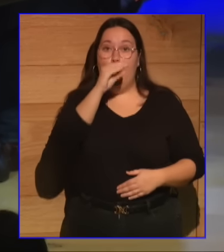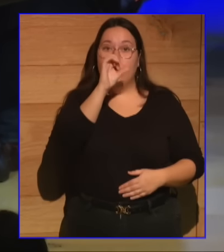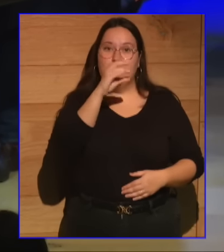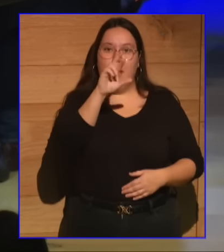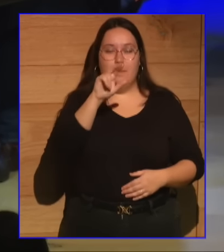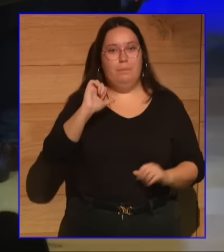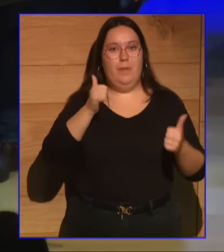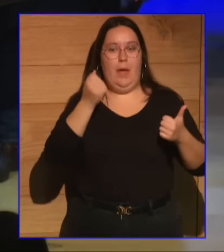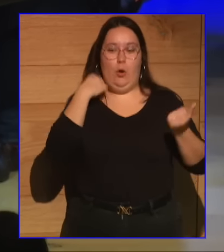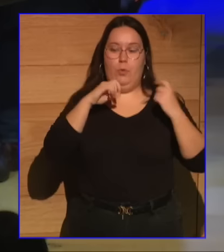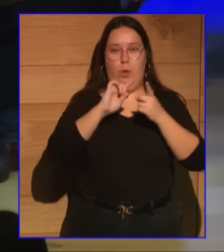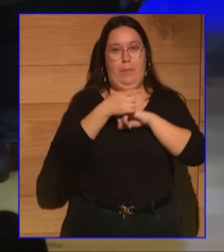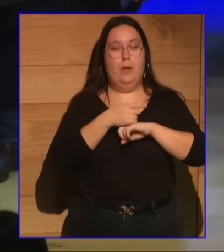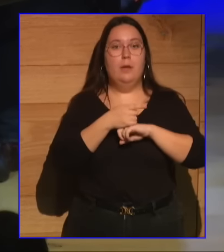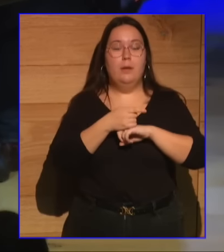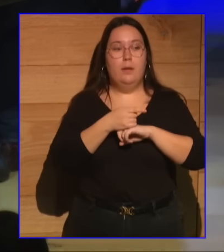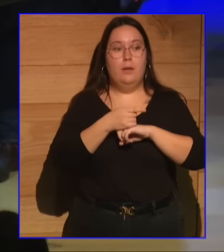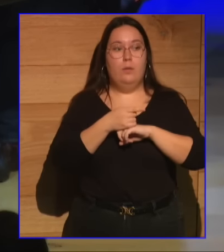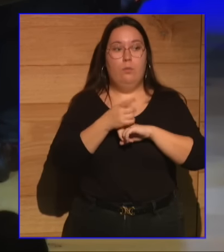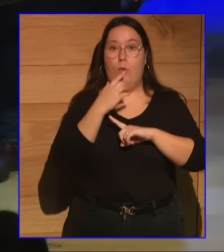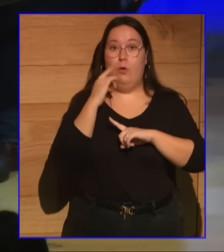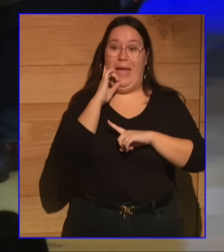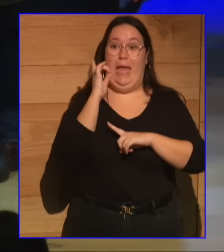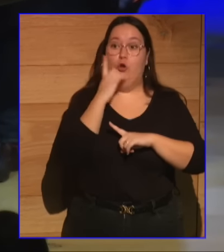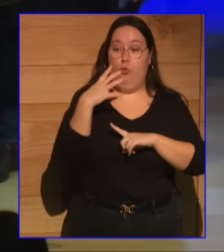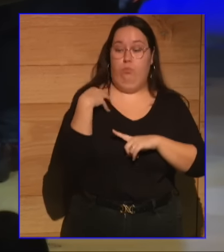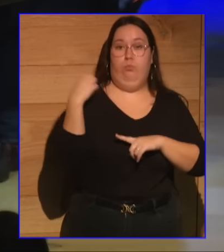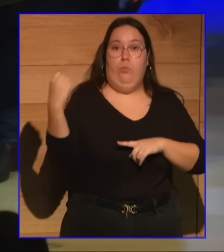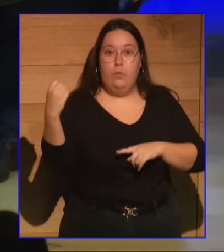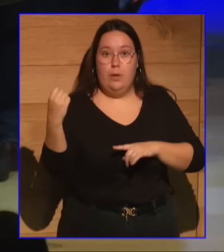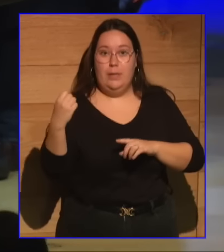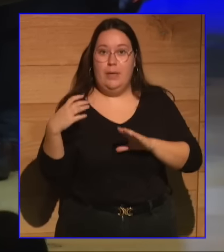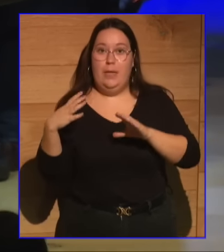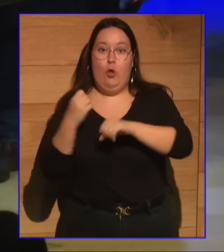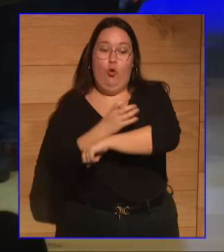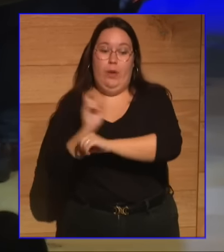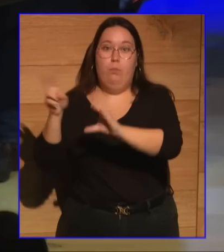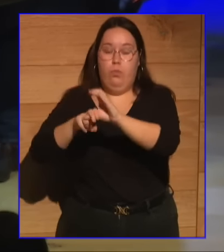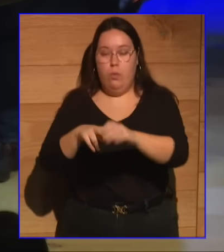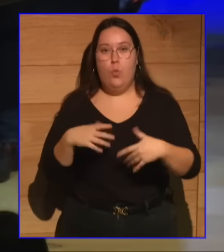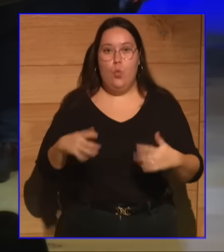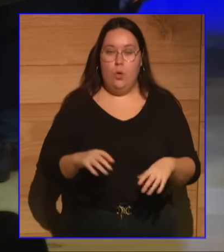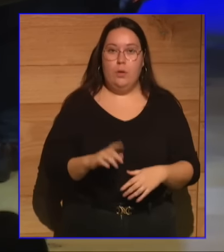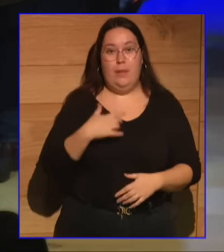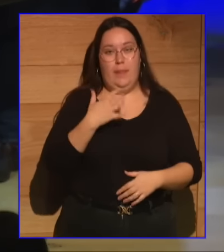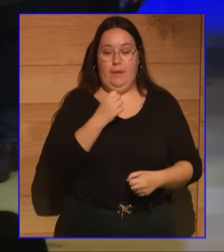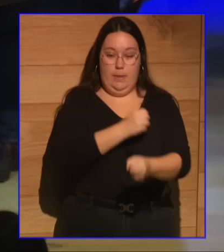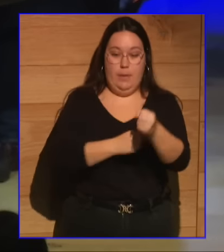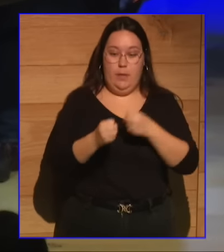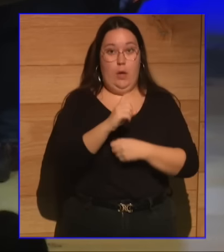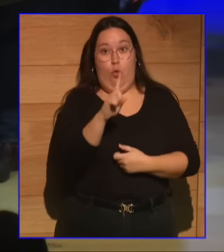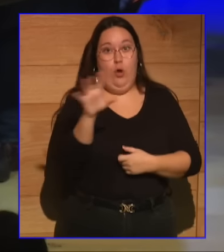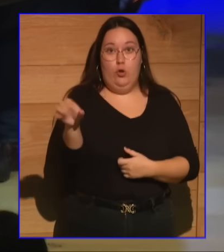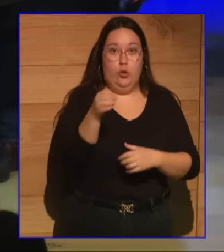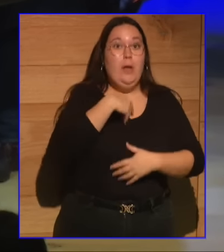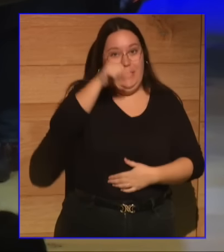a cambiar un poco su actitud, es cuando se lo llevan por error y lo van a meter en uno de los trenes, tú tienes que empatizar con, oye, que no se lo lleven,